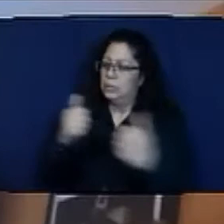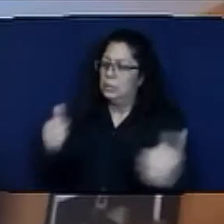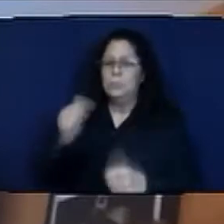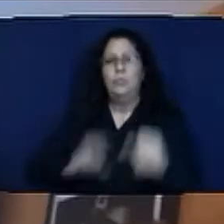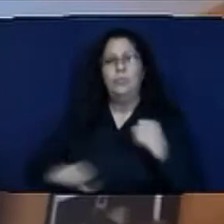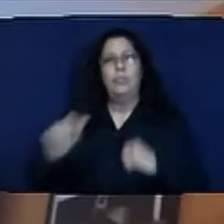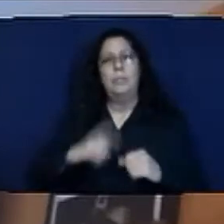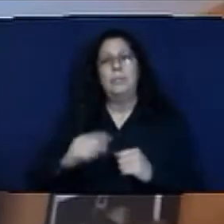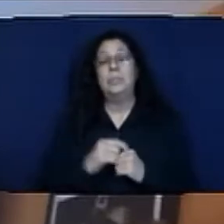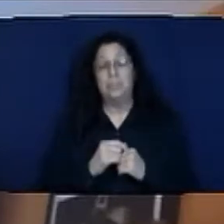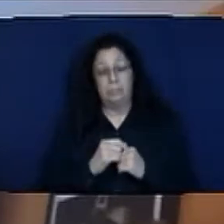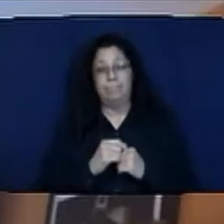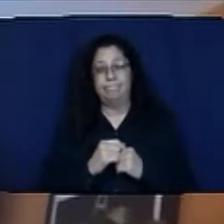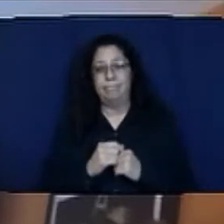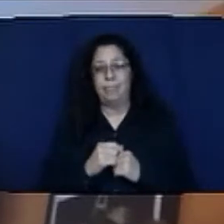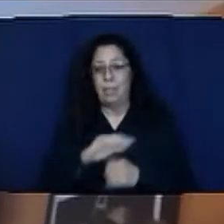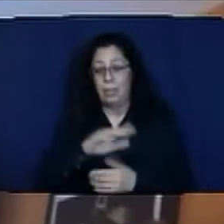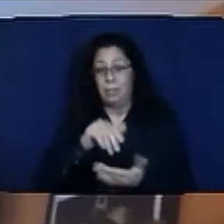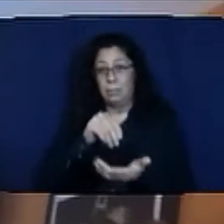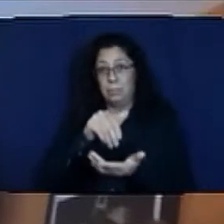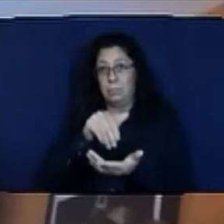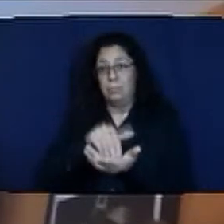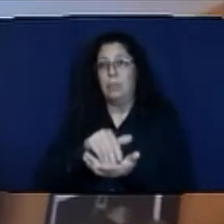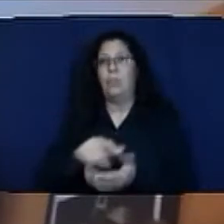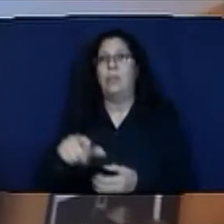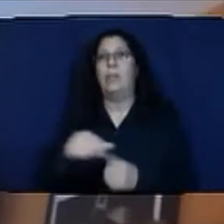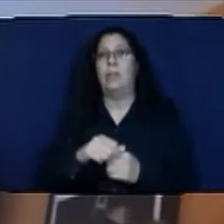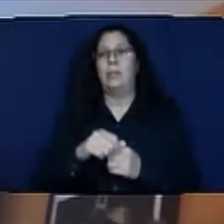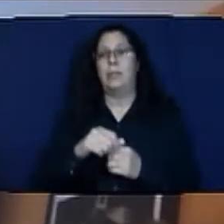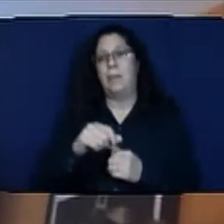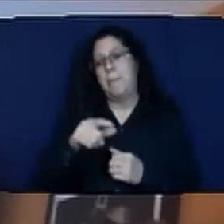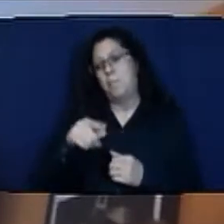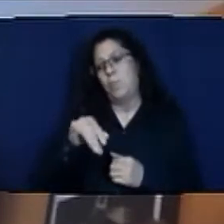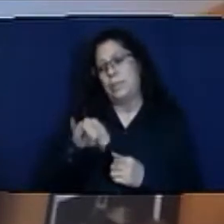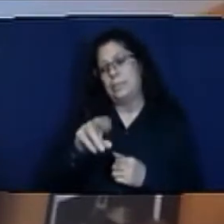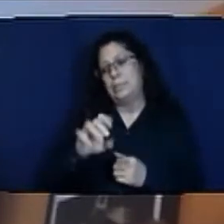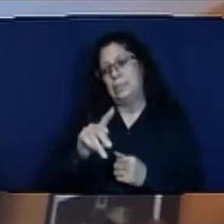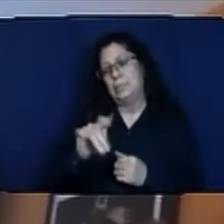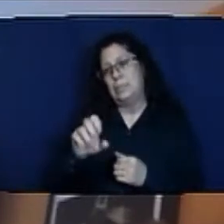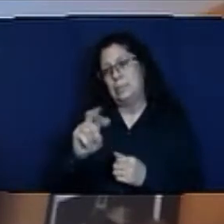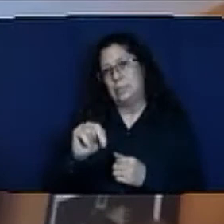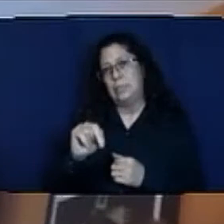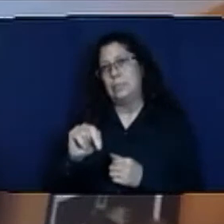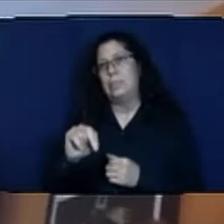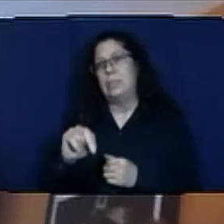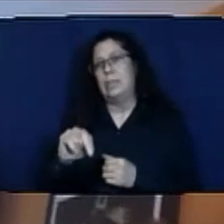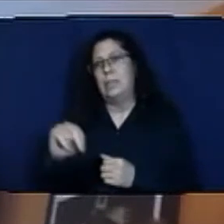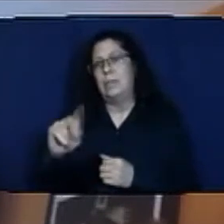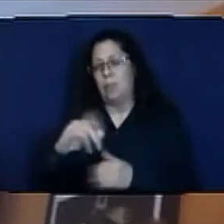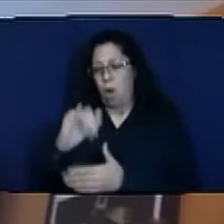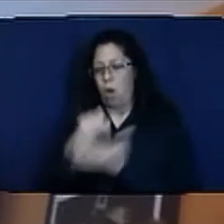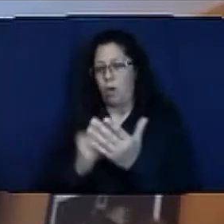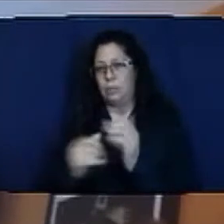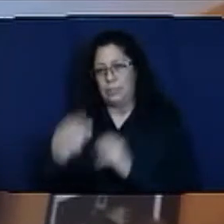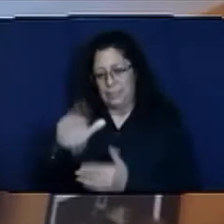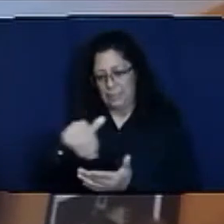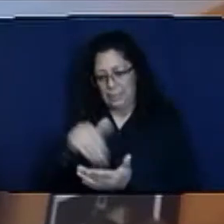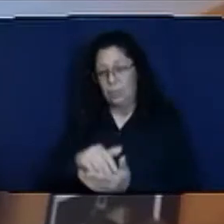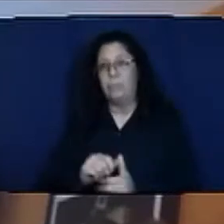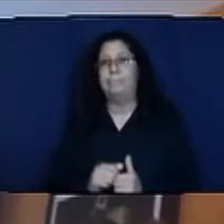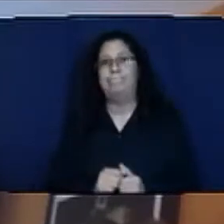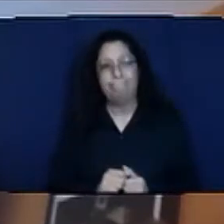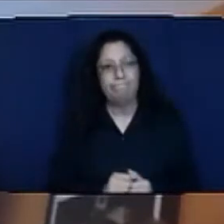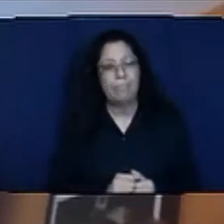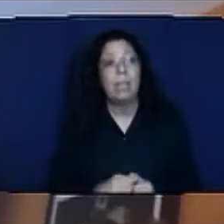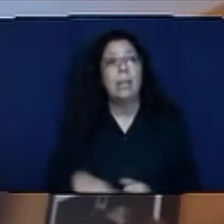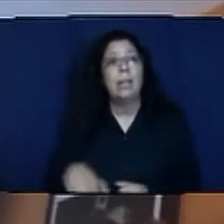reconocer a la comunidad del South Central Farm en Los Ángeles, quienes en 1992 se unieron para crear